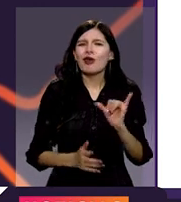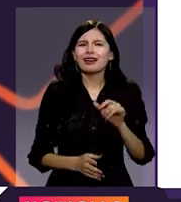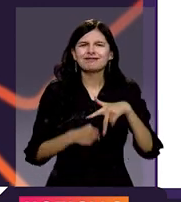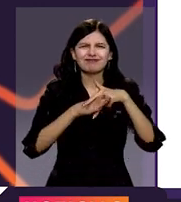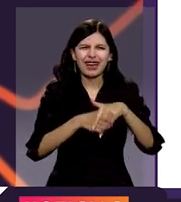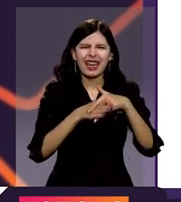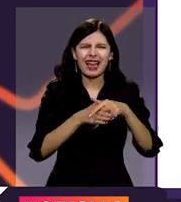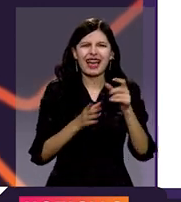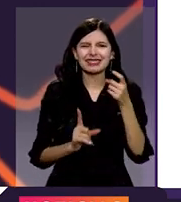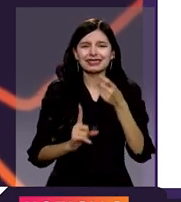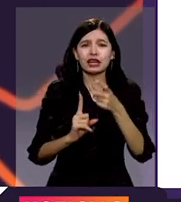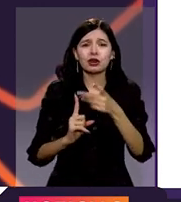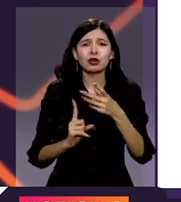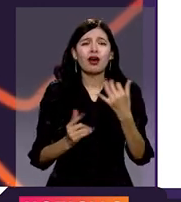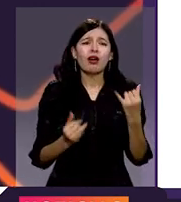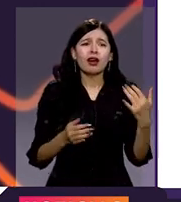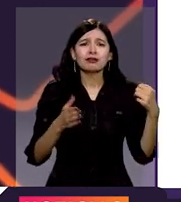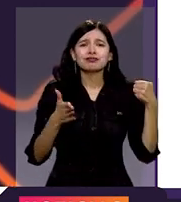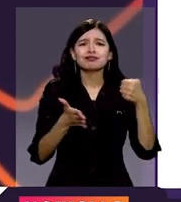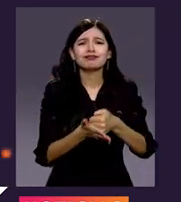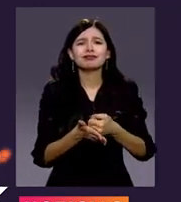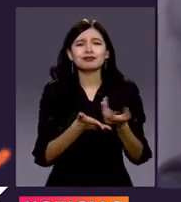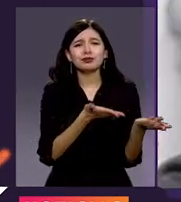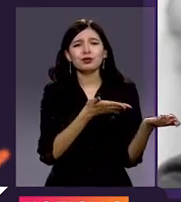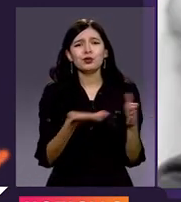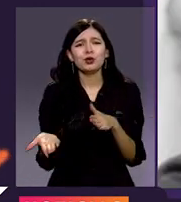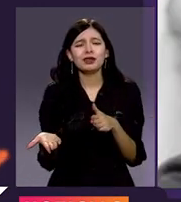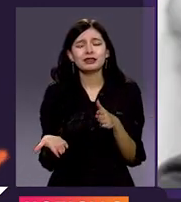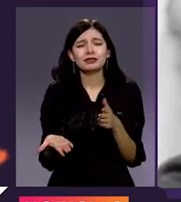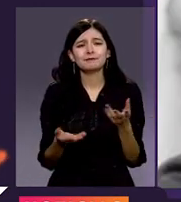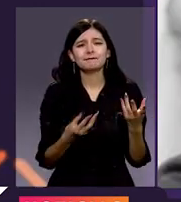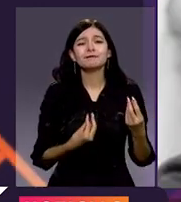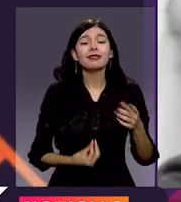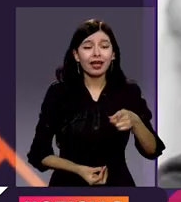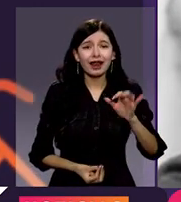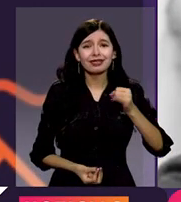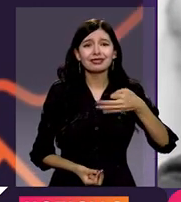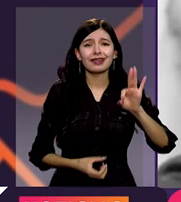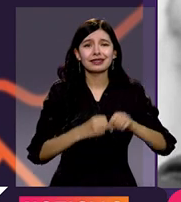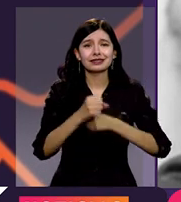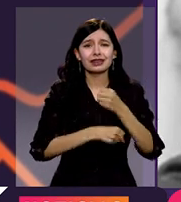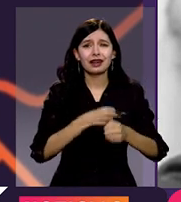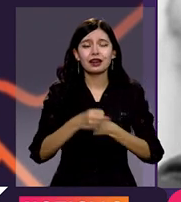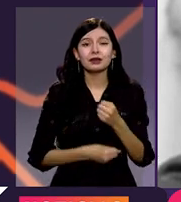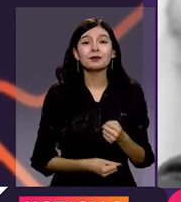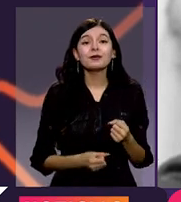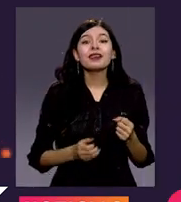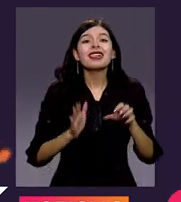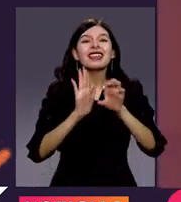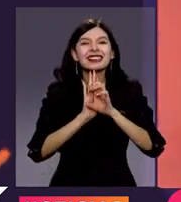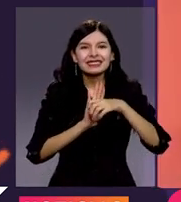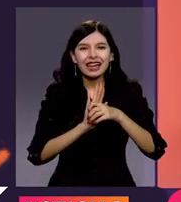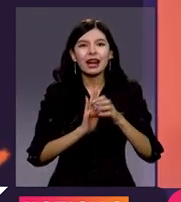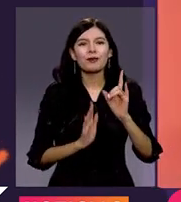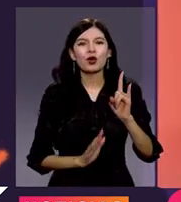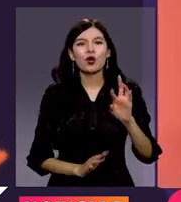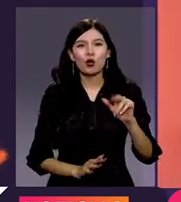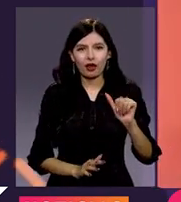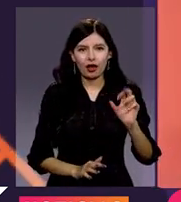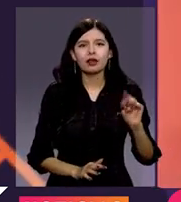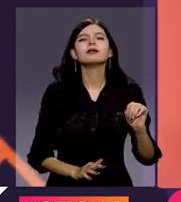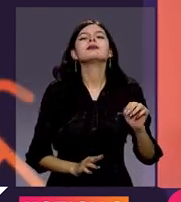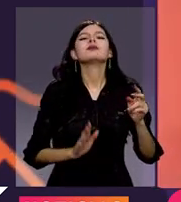accidente truncó sus sueños y apagó su vida. Tenía 13 años. En sus historias de Instagram, Rigoberto Urán puso un